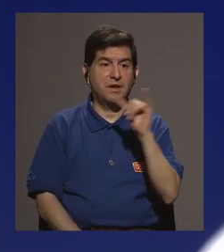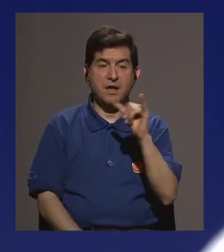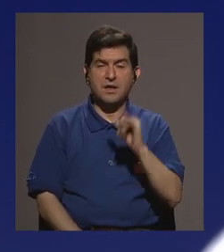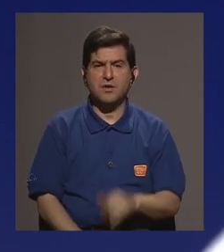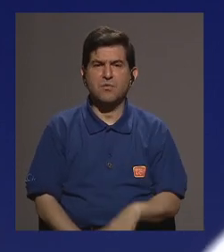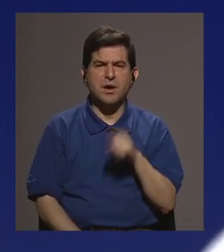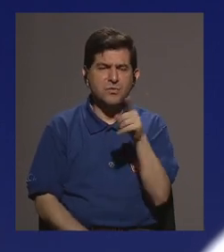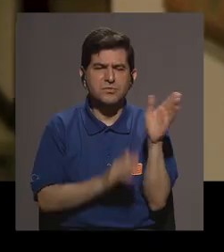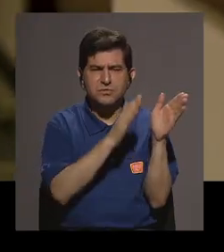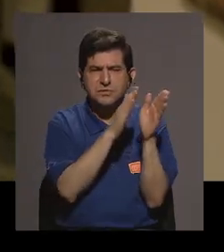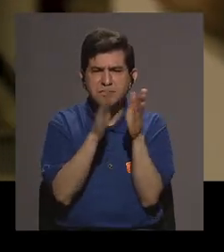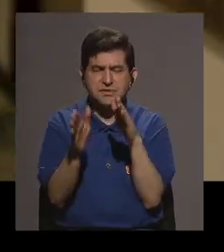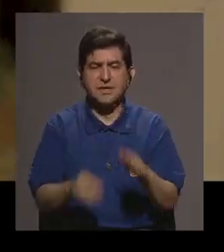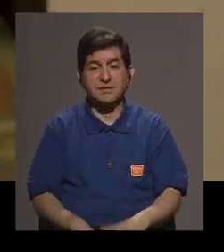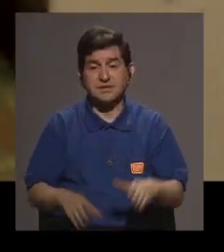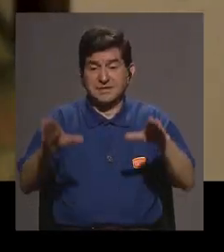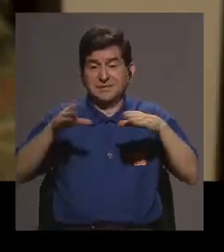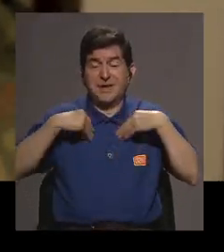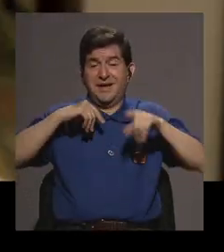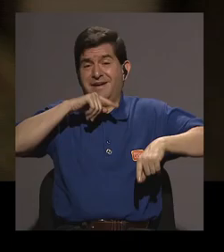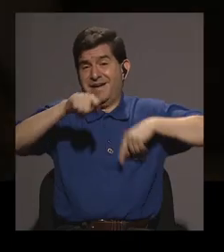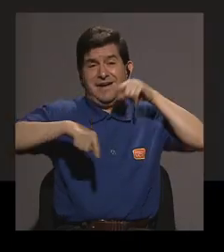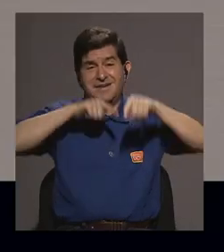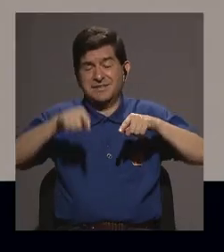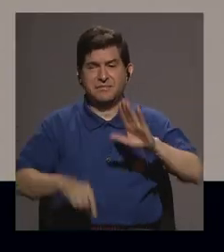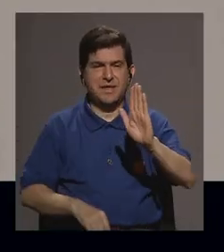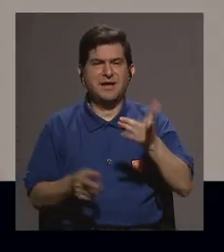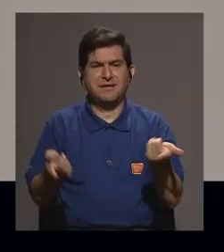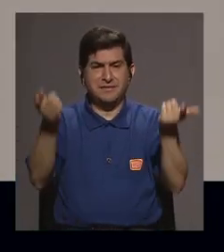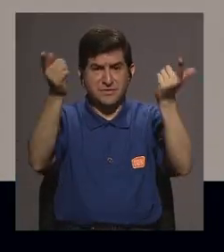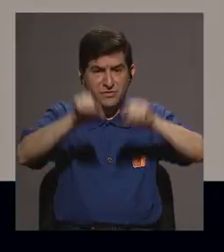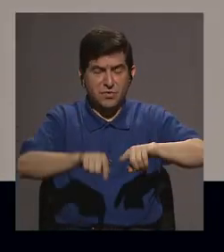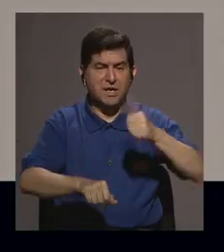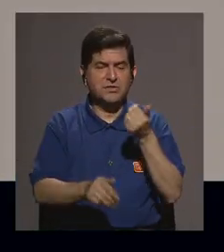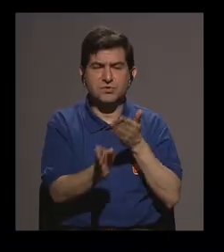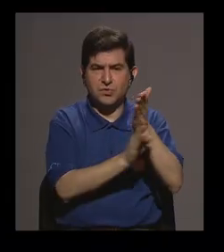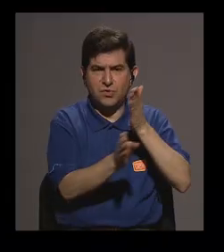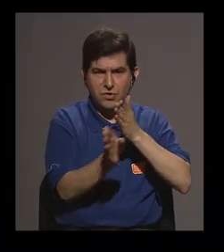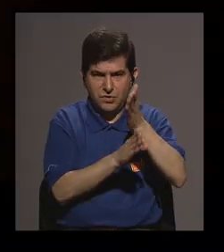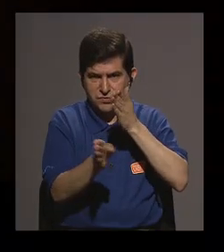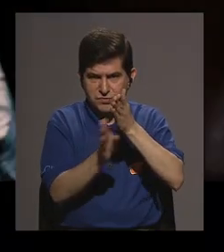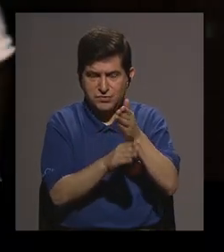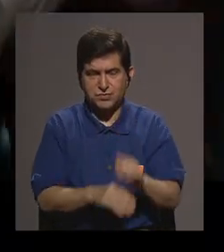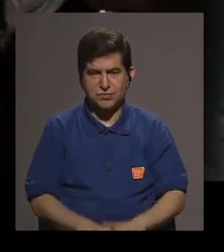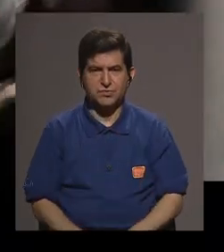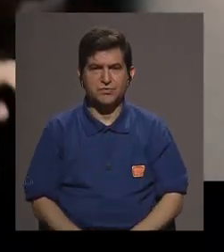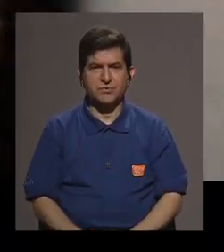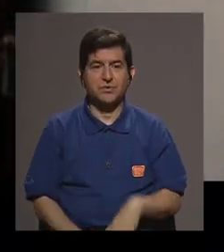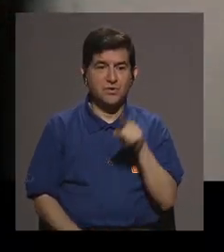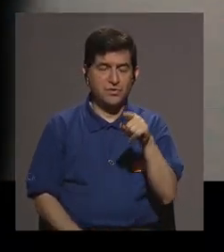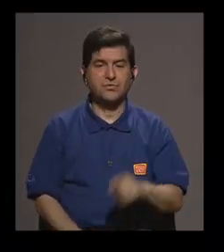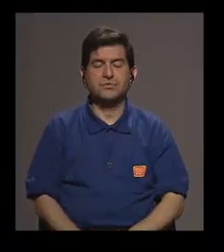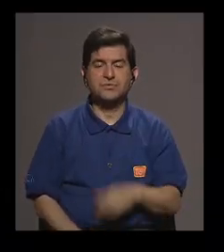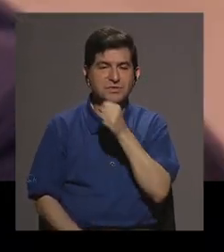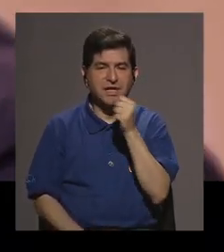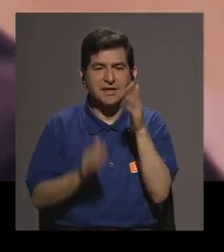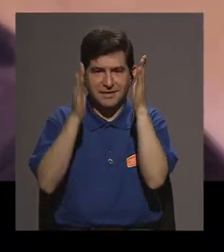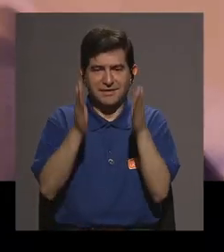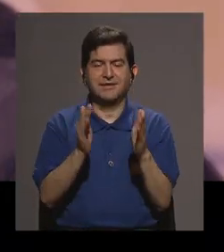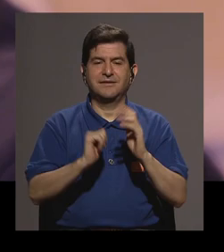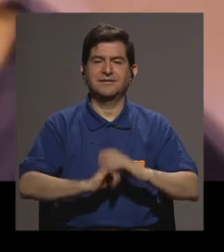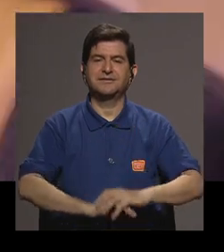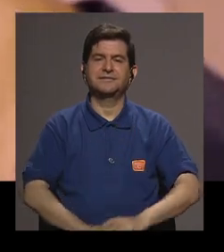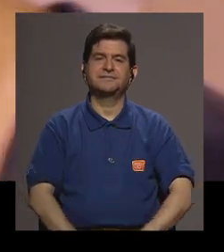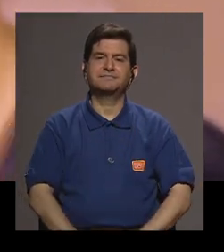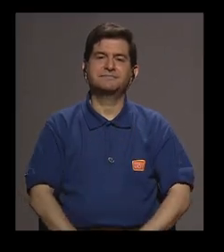cómo se preparan para recibir la crítica en el caso tuyo que tenés otra carrera paralela que es la de solista